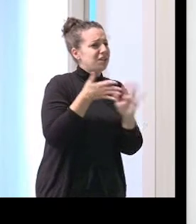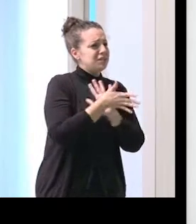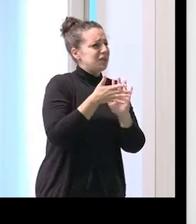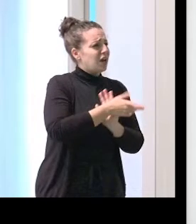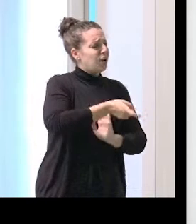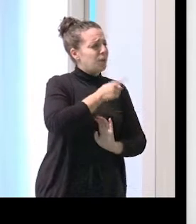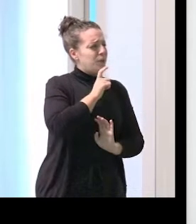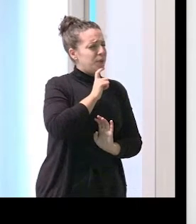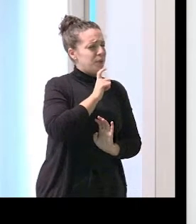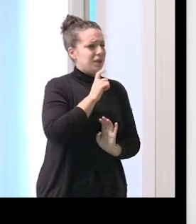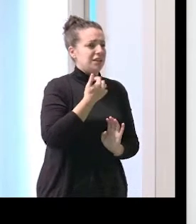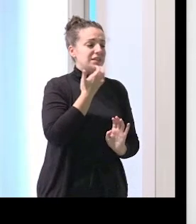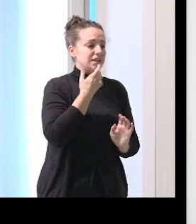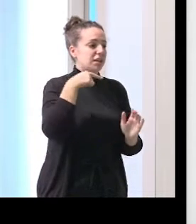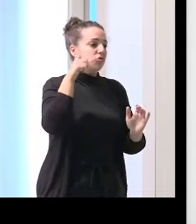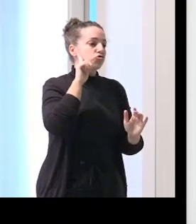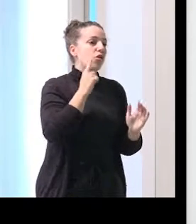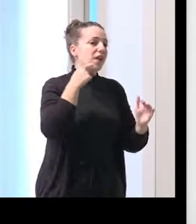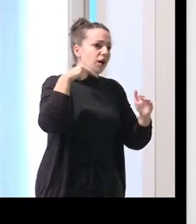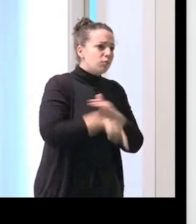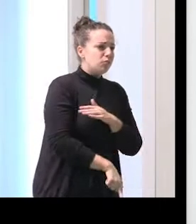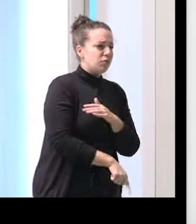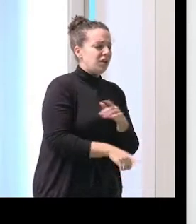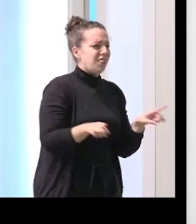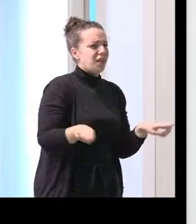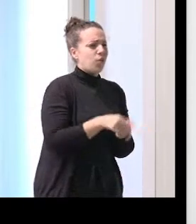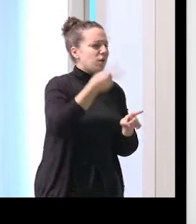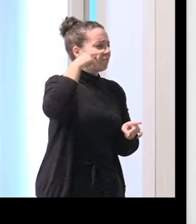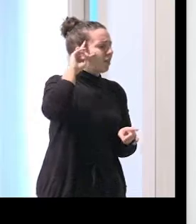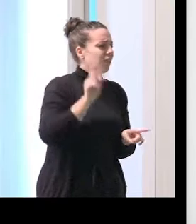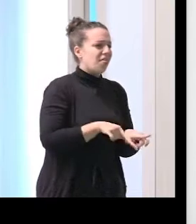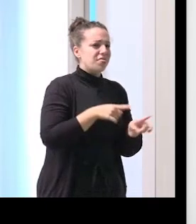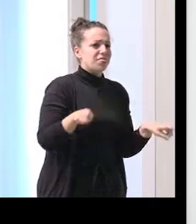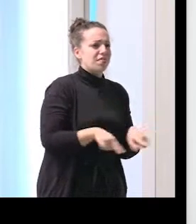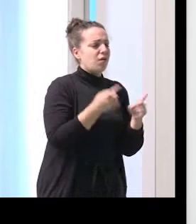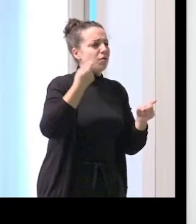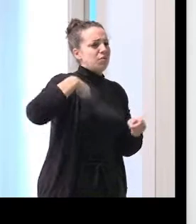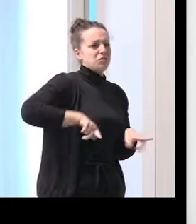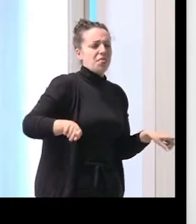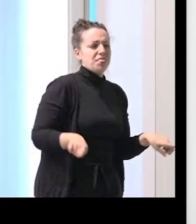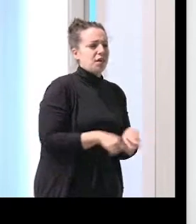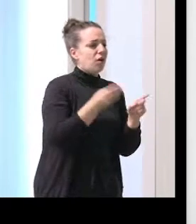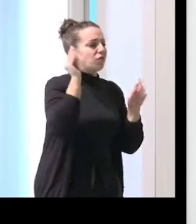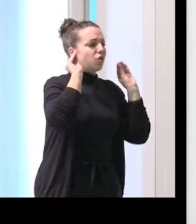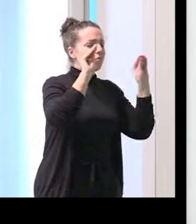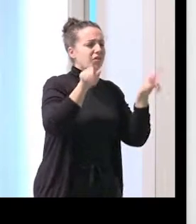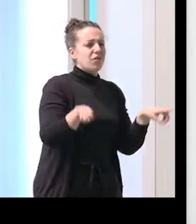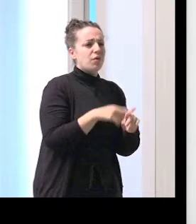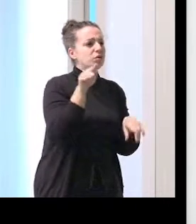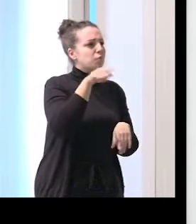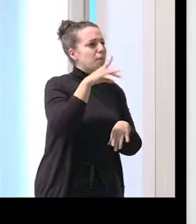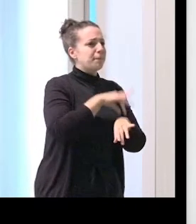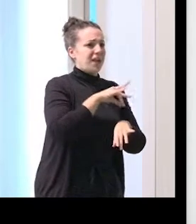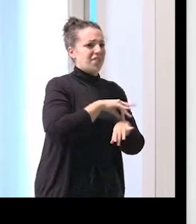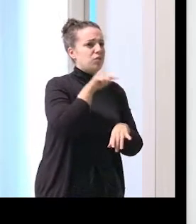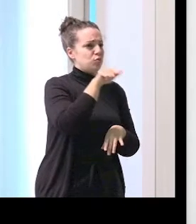sobre todo si es profunda. Por muchos años que lleves en esto, muy profesional que seas y mucha formación, tú eres el médico, tú eres el que das la